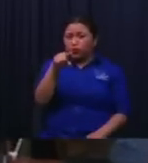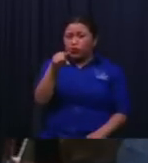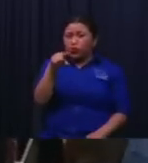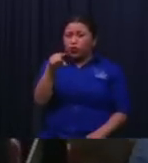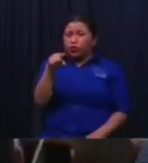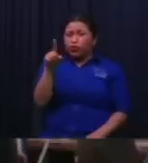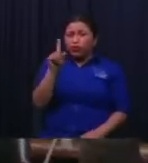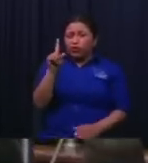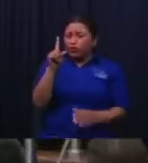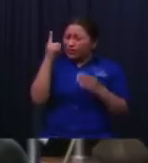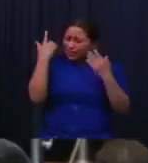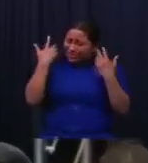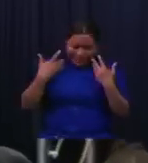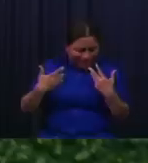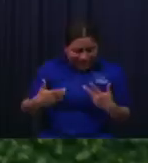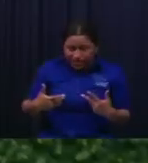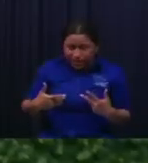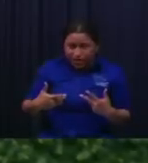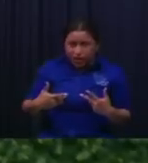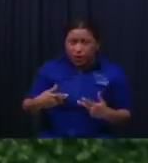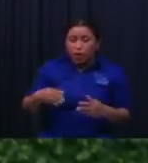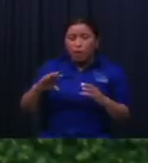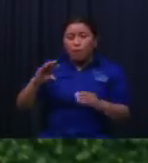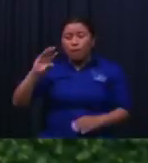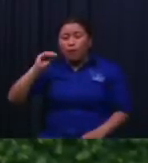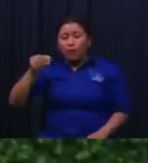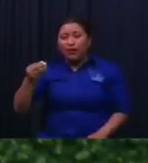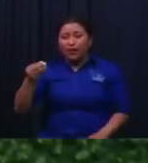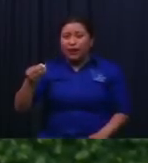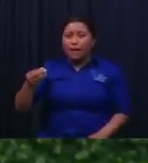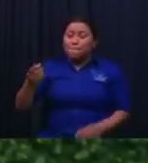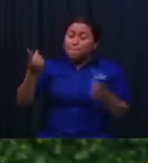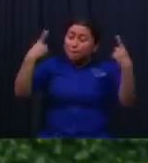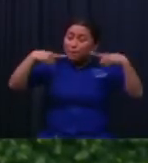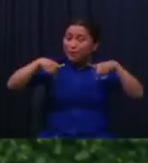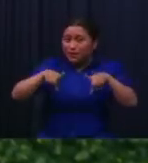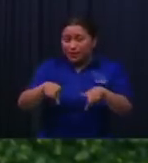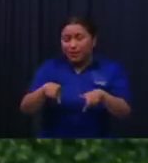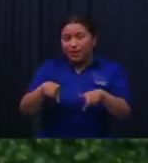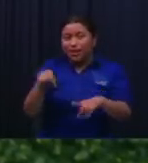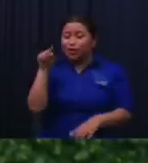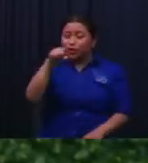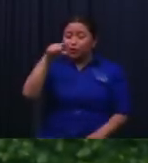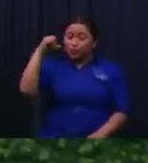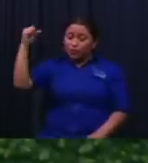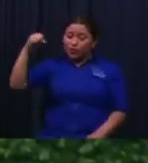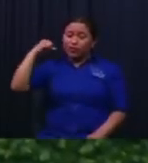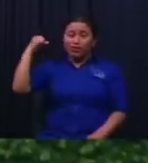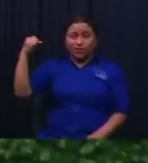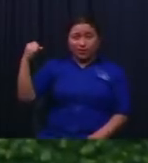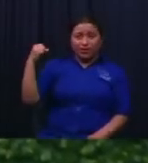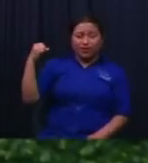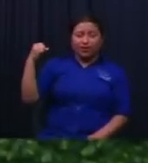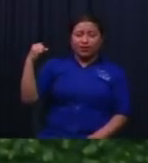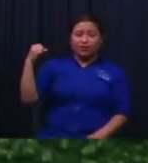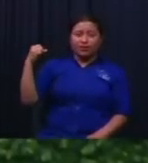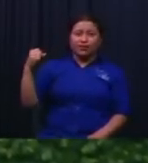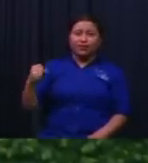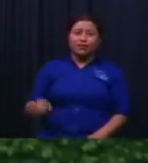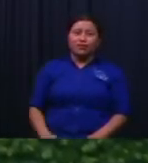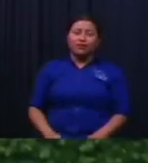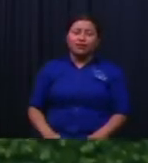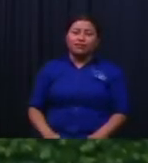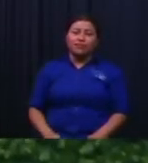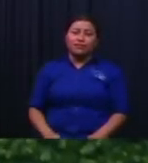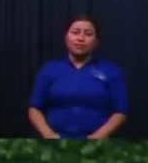Porque a su tiempo vas a vencer. En el momento menos esperado, suena la campana. Cling, cling, cling, cling.